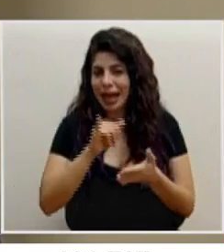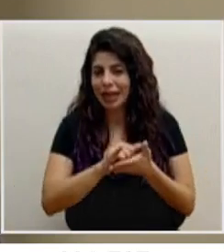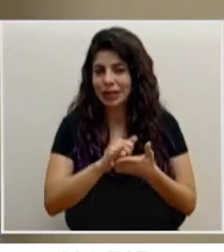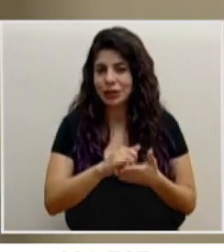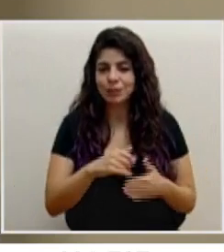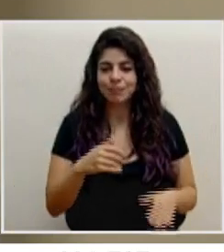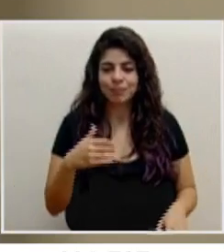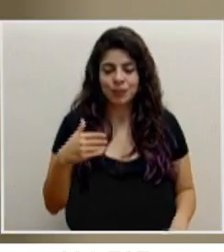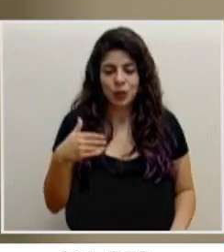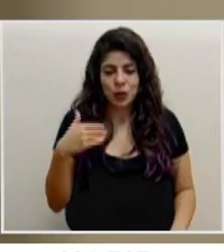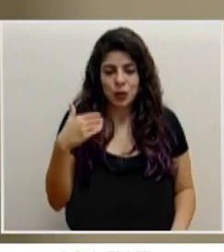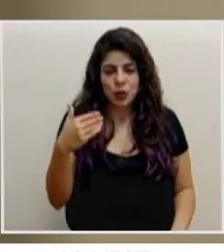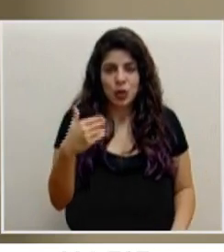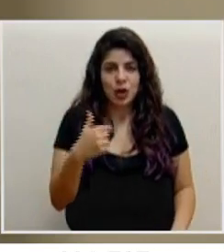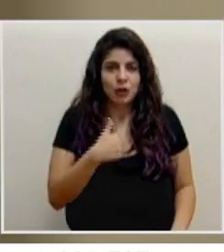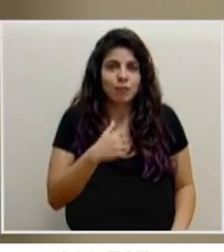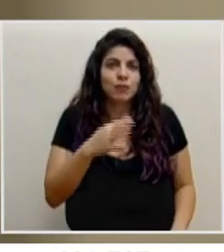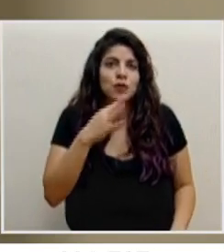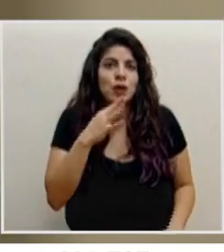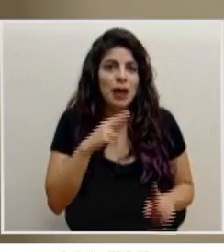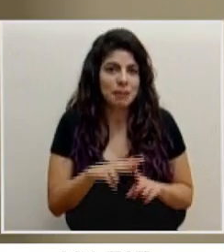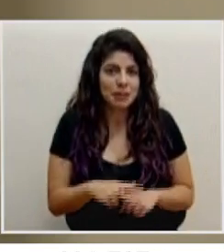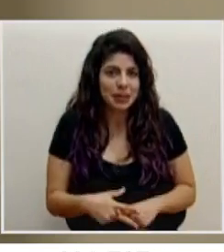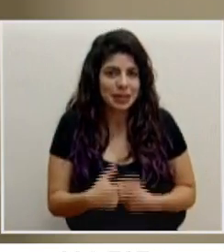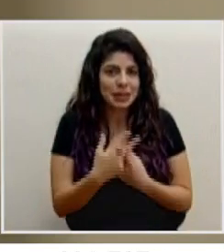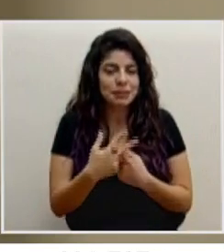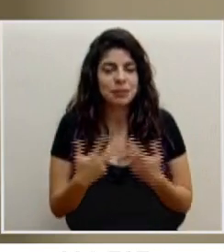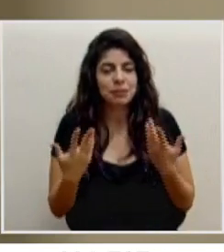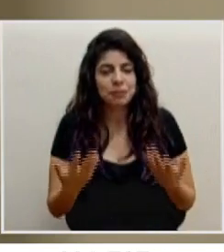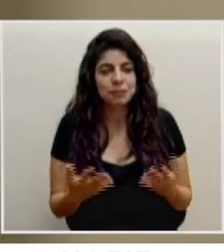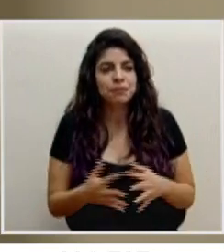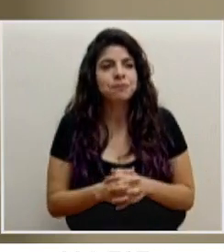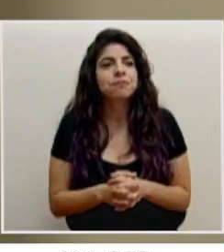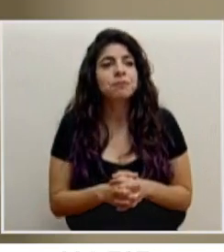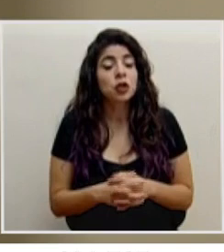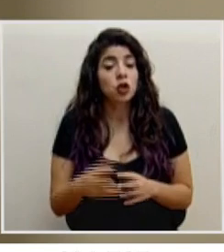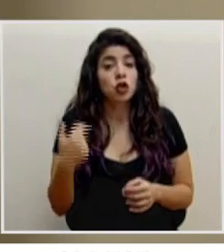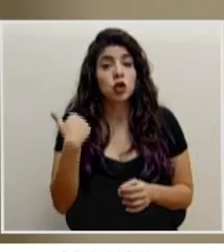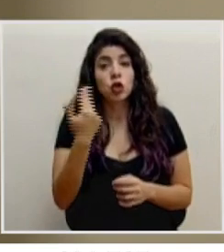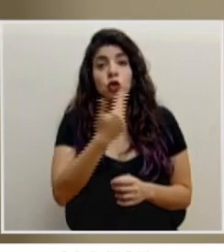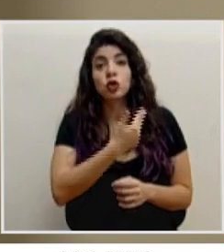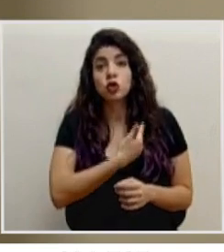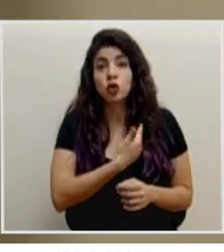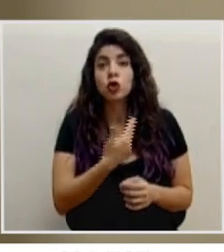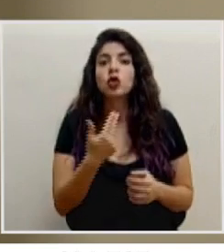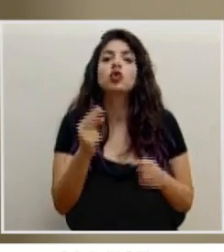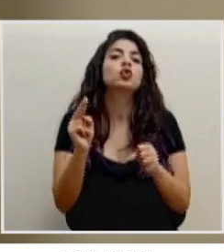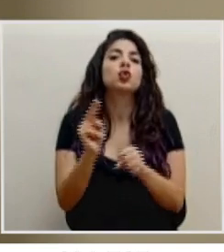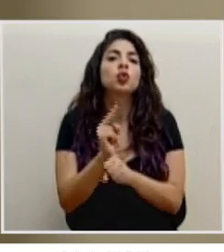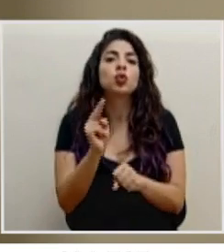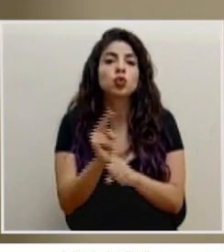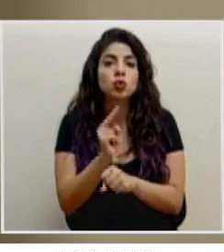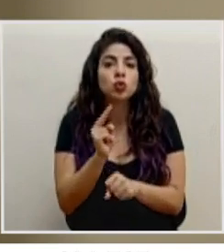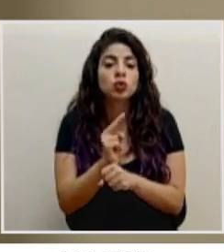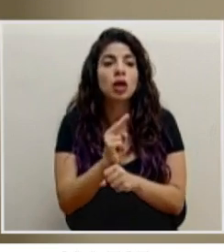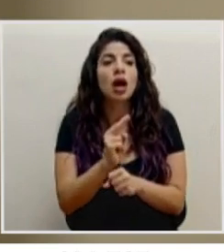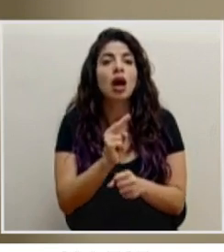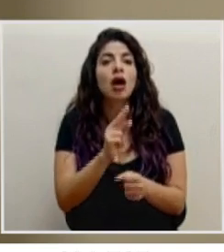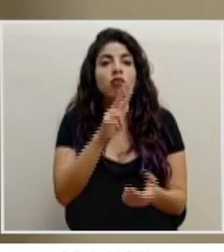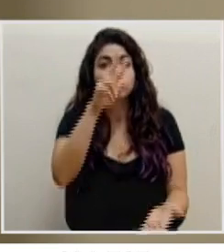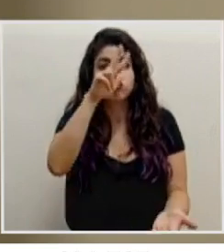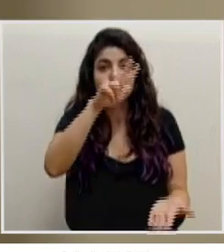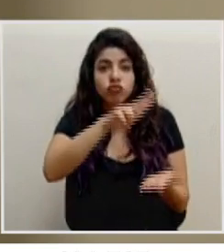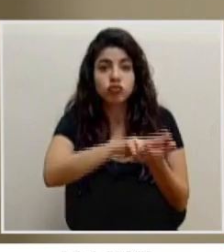mi oportunidad inicial de referirme. Nosotros hemos estado usando y aprobando